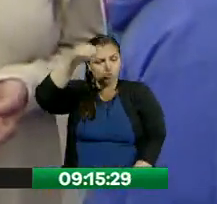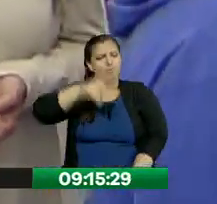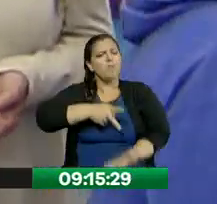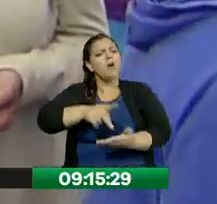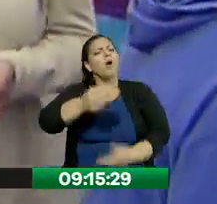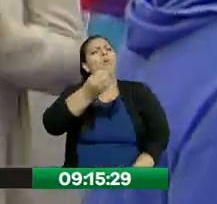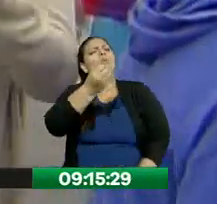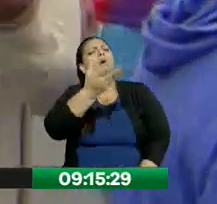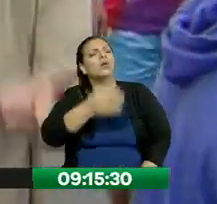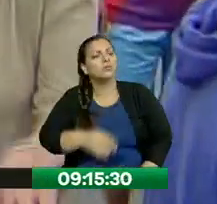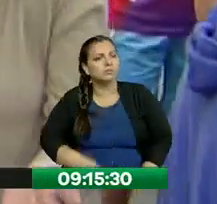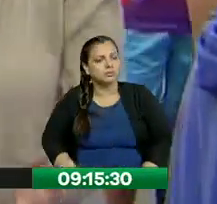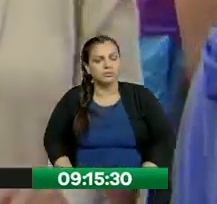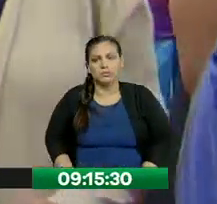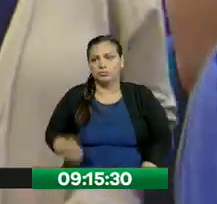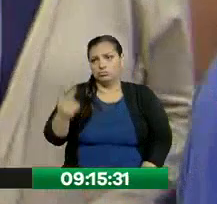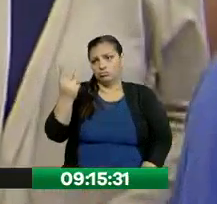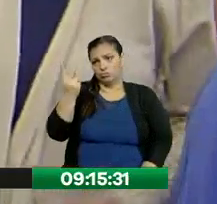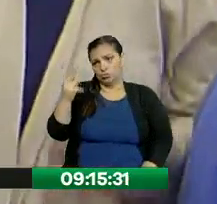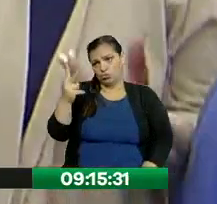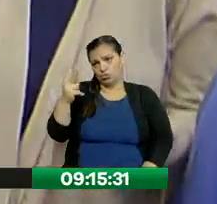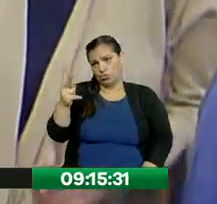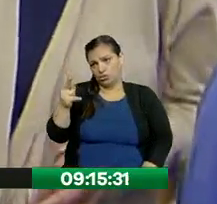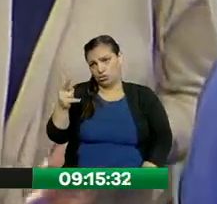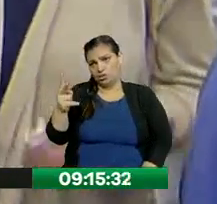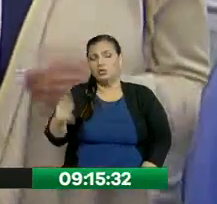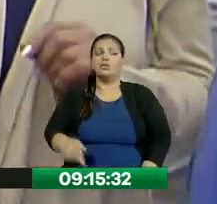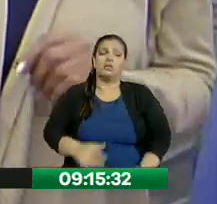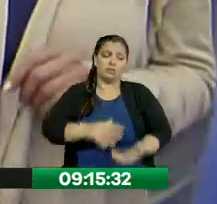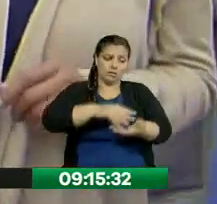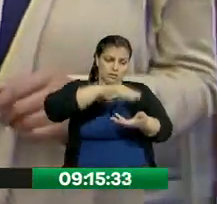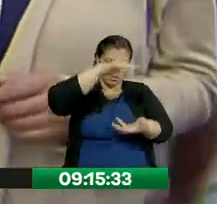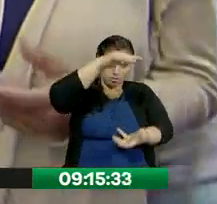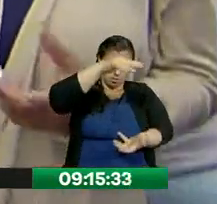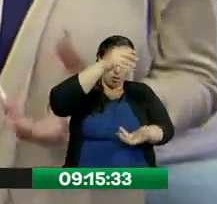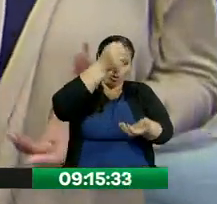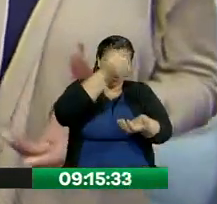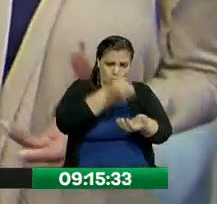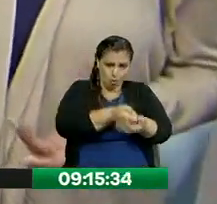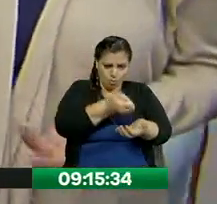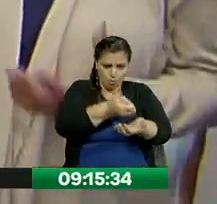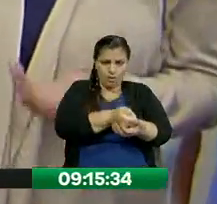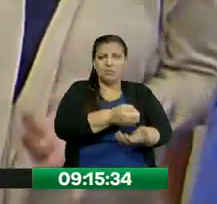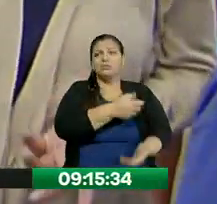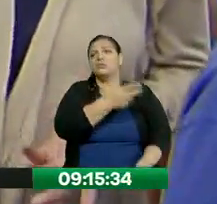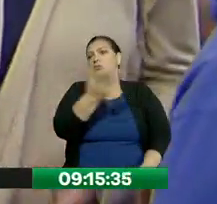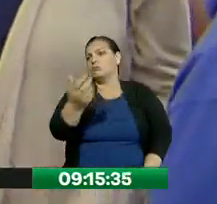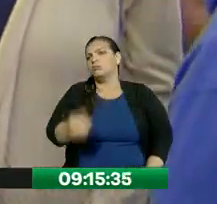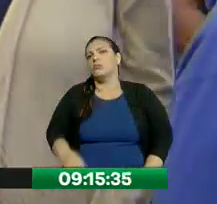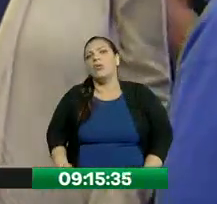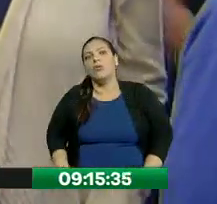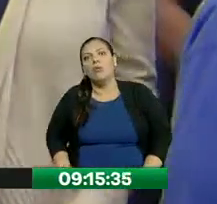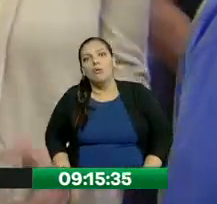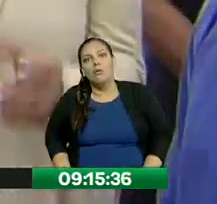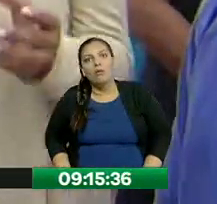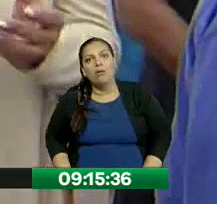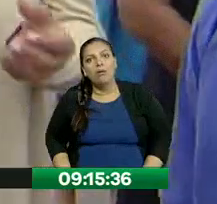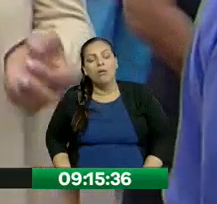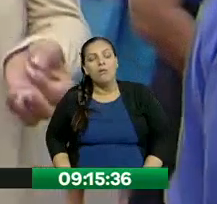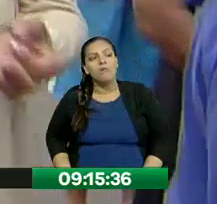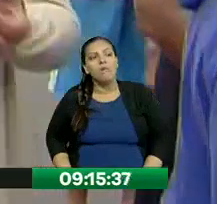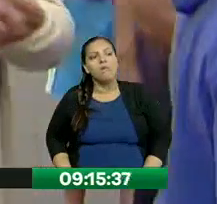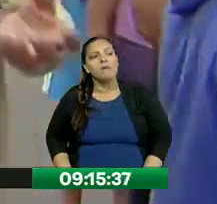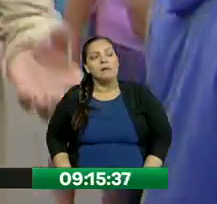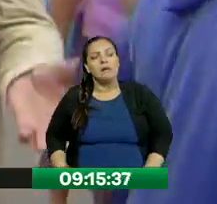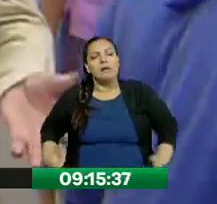eso, comprando el botellón para poder cocinar los alimentos. Estamos haciendo 3 gastos por el líquido vital. Imagínense, ¿quién